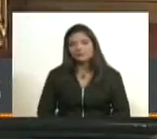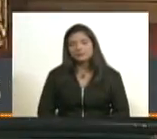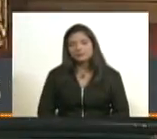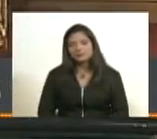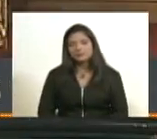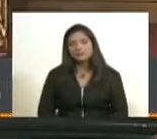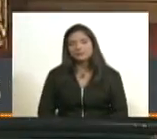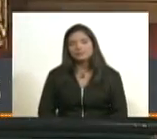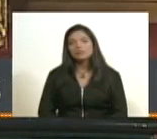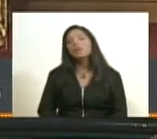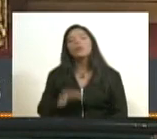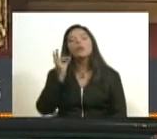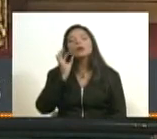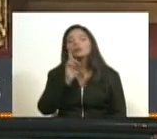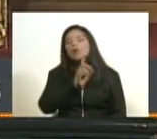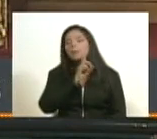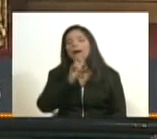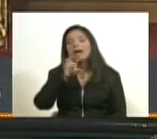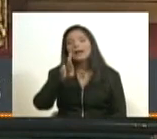Reuters, ¿verdad?